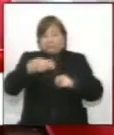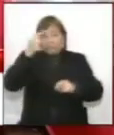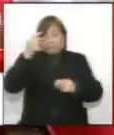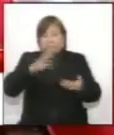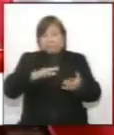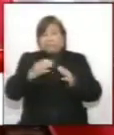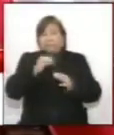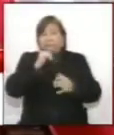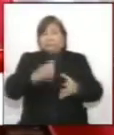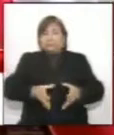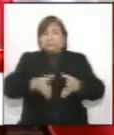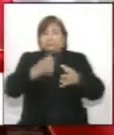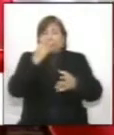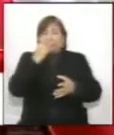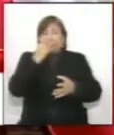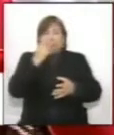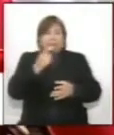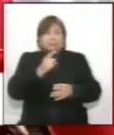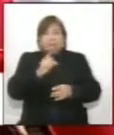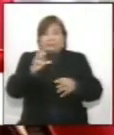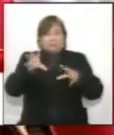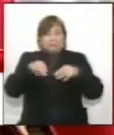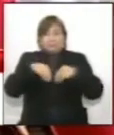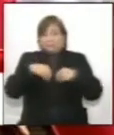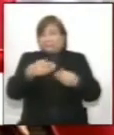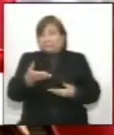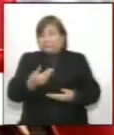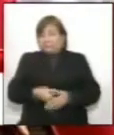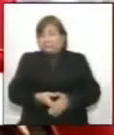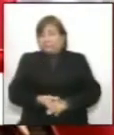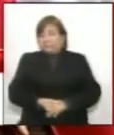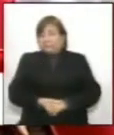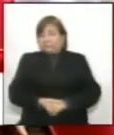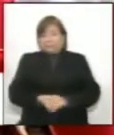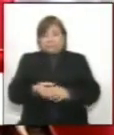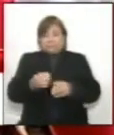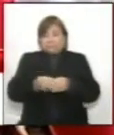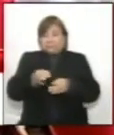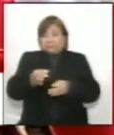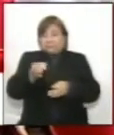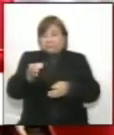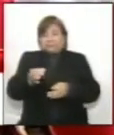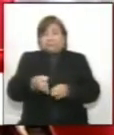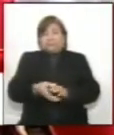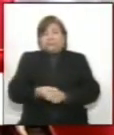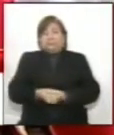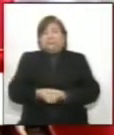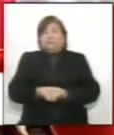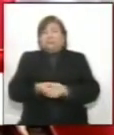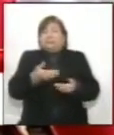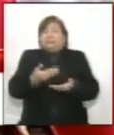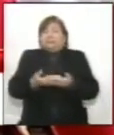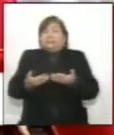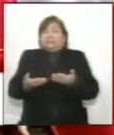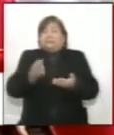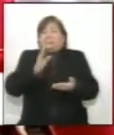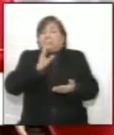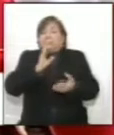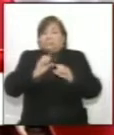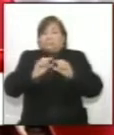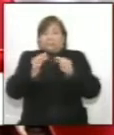falta de oxígeno. Sin embargo, no lo recibió. Postergó su recibimiento porque supuestamente estaba hablando con las